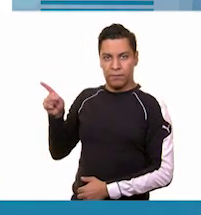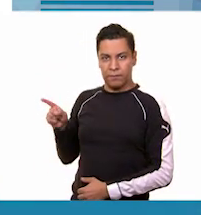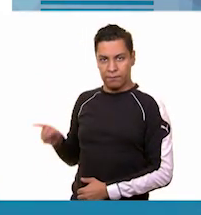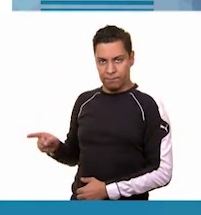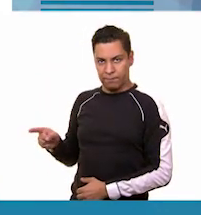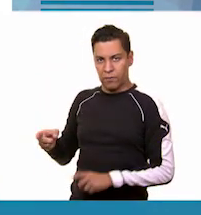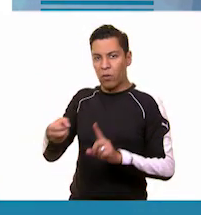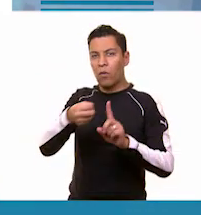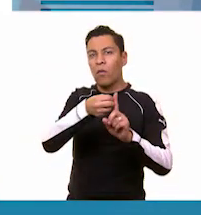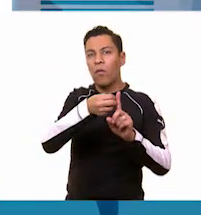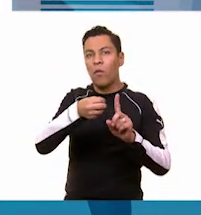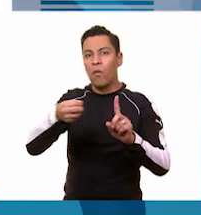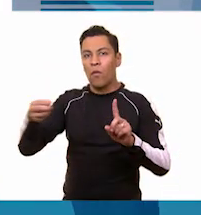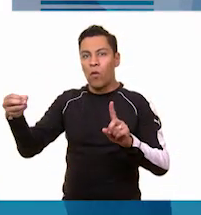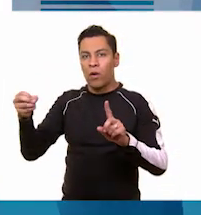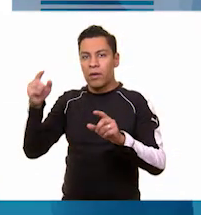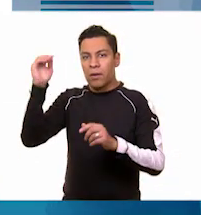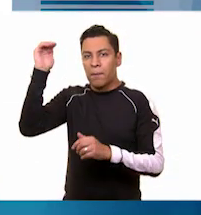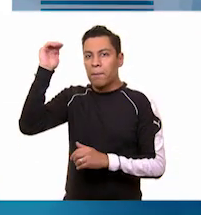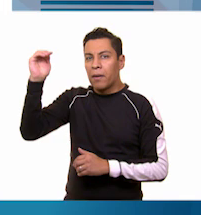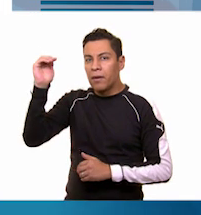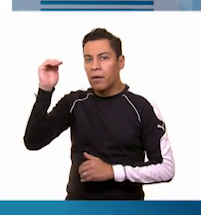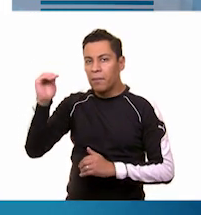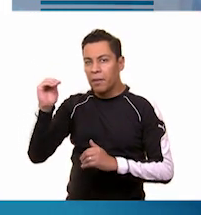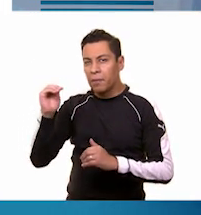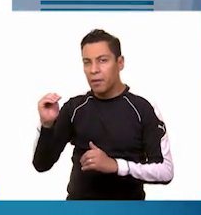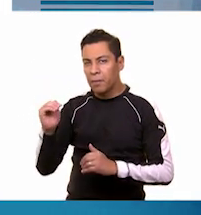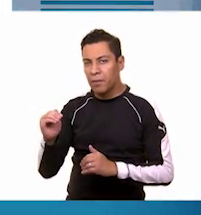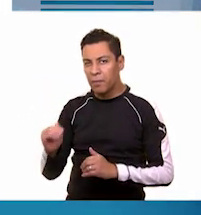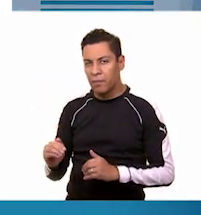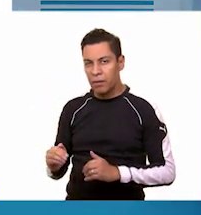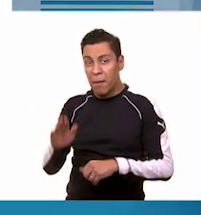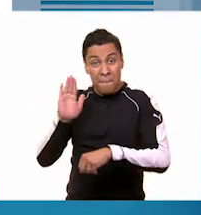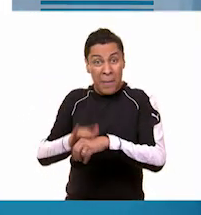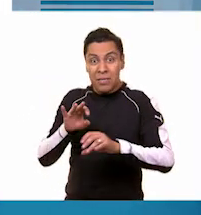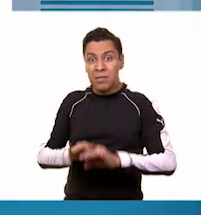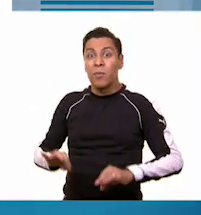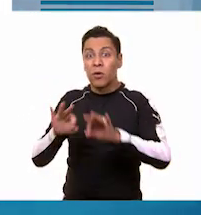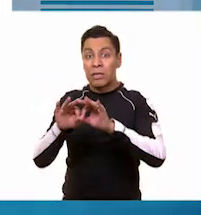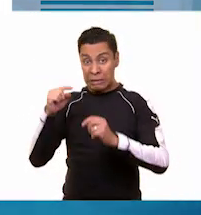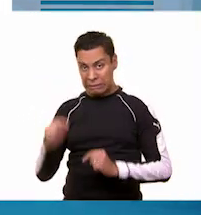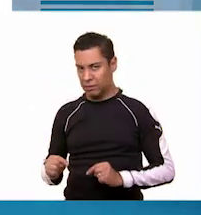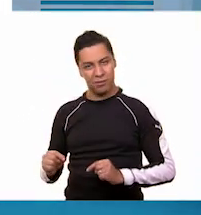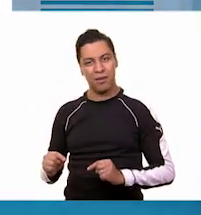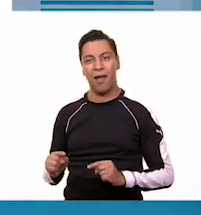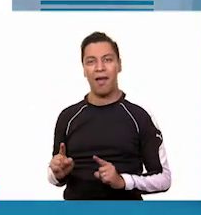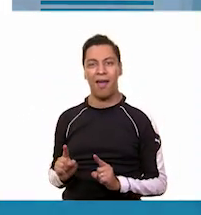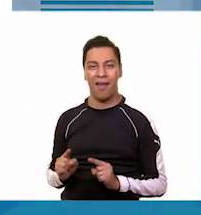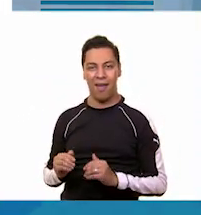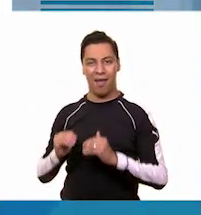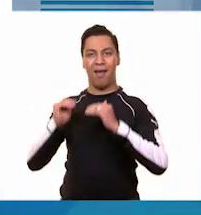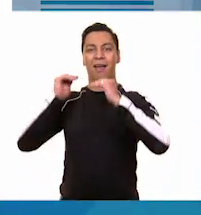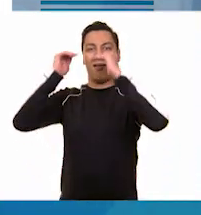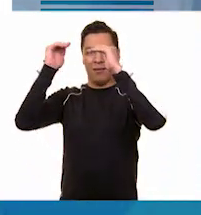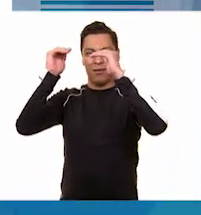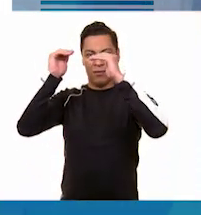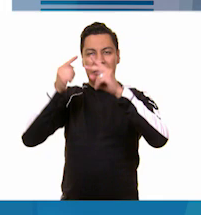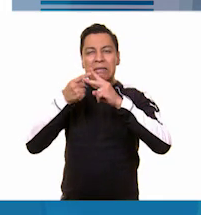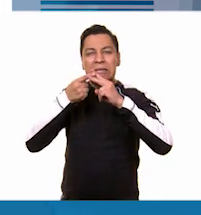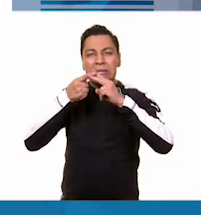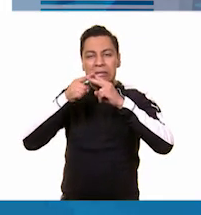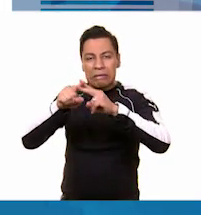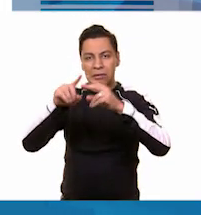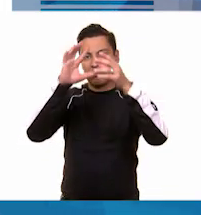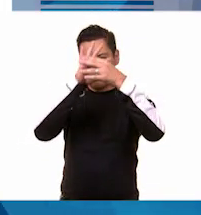en orden decreciente. Esto quiere decir que lo más importante está al principio. No quiere decir que